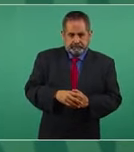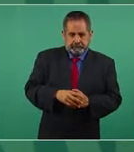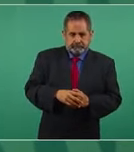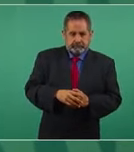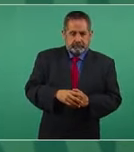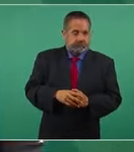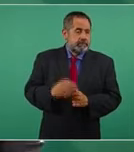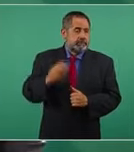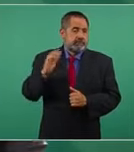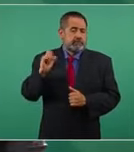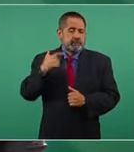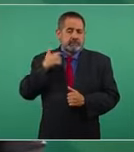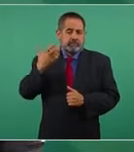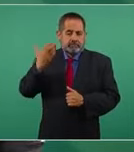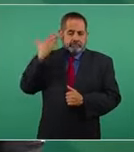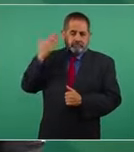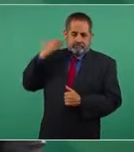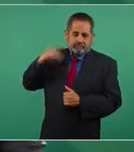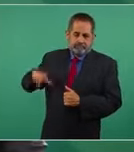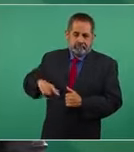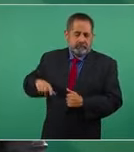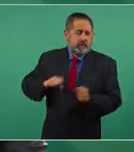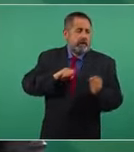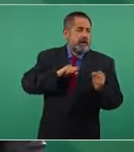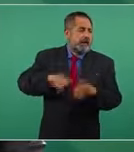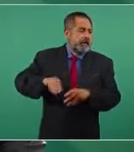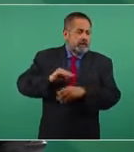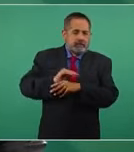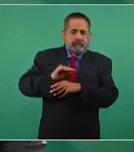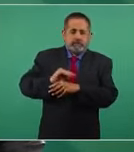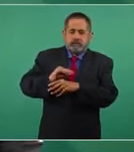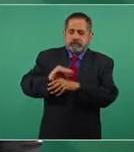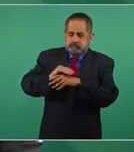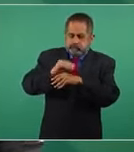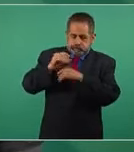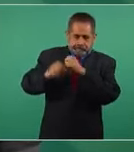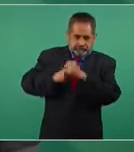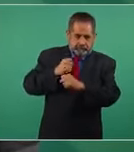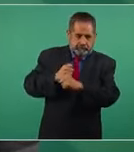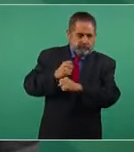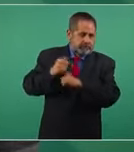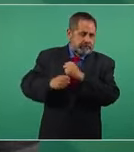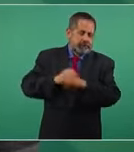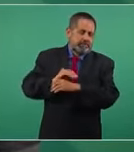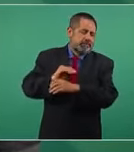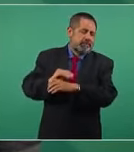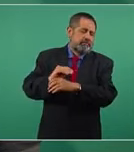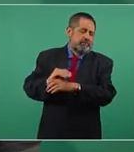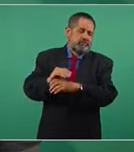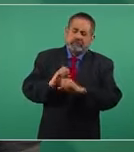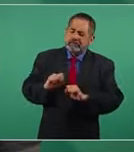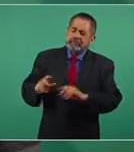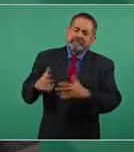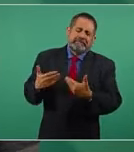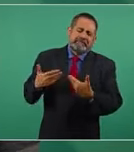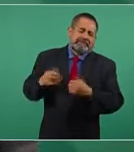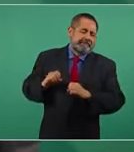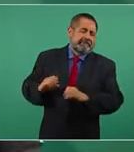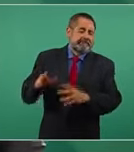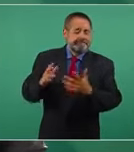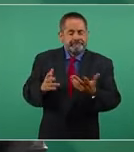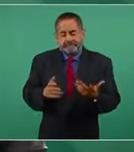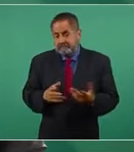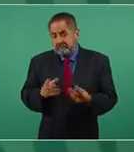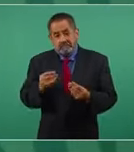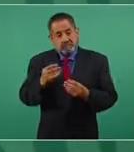dejaron pasar el tiempo y además se toleró durante